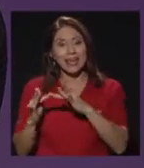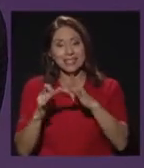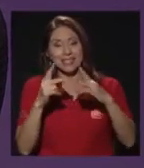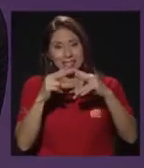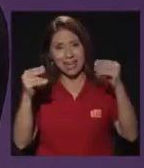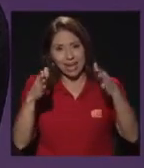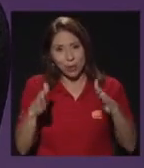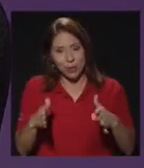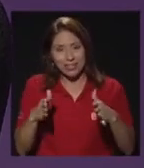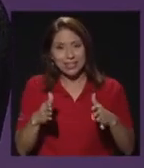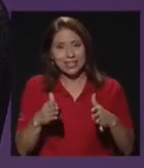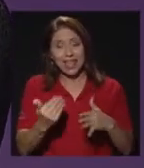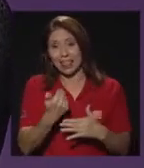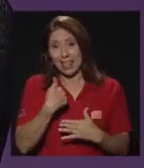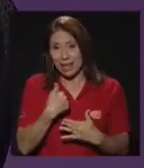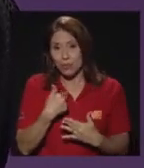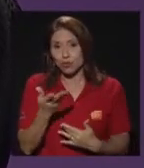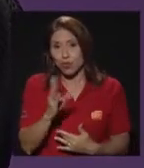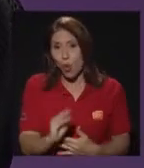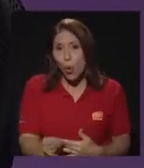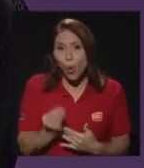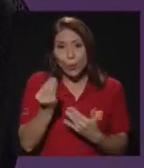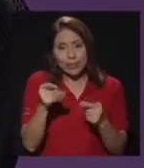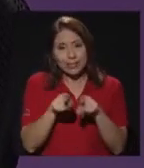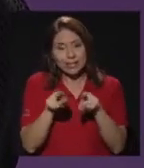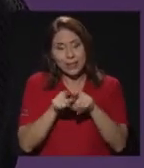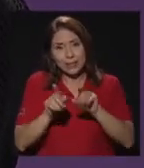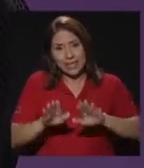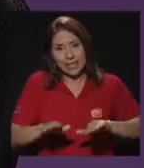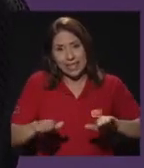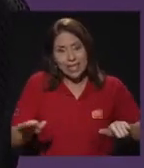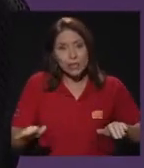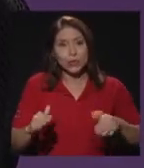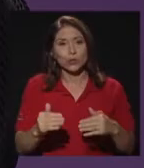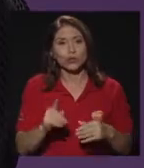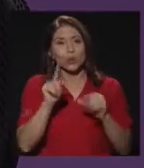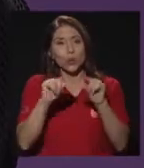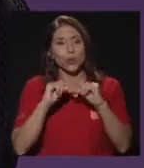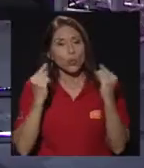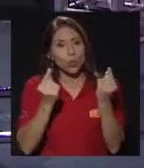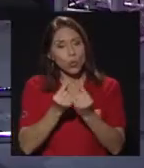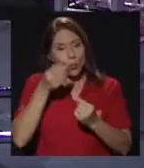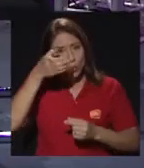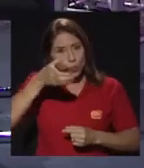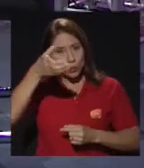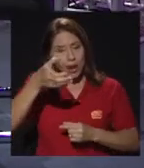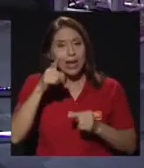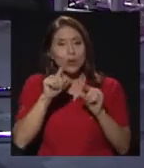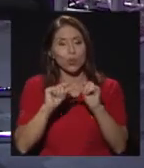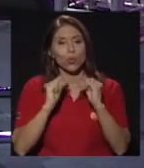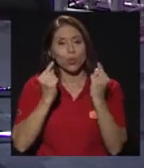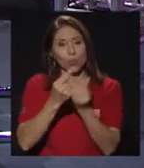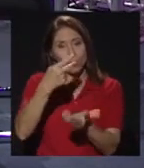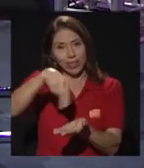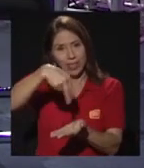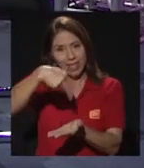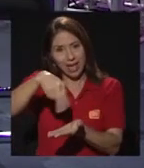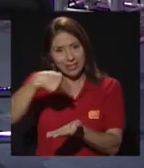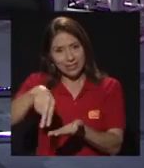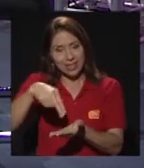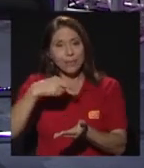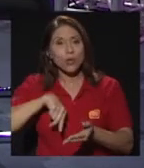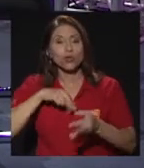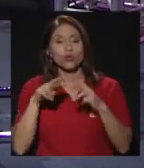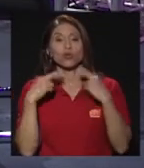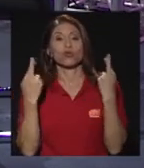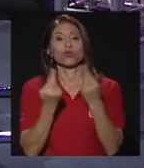tenemos jóvenes. Tenemos niños también, tenemos un grupo cultural, tenemos un grupo de danza, nos reunimos en